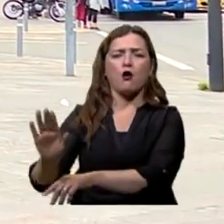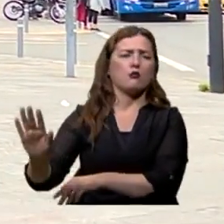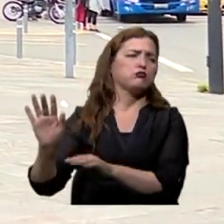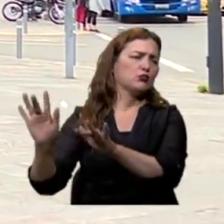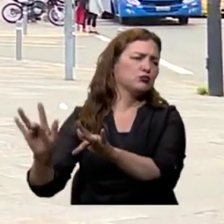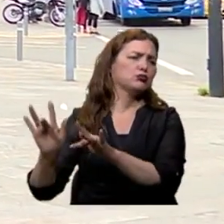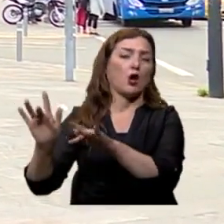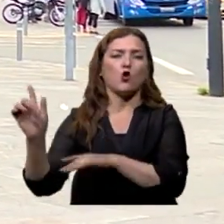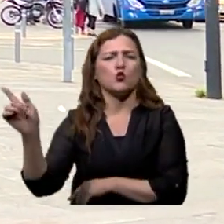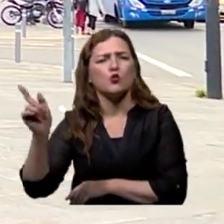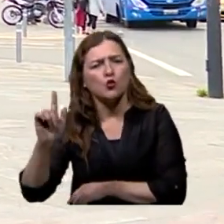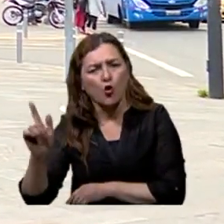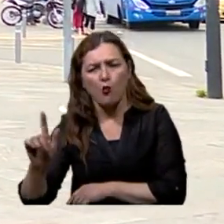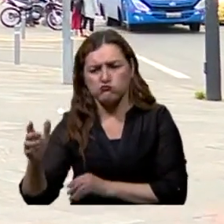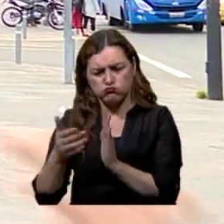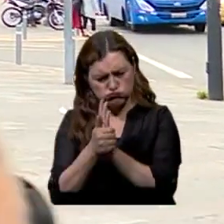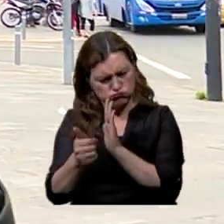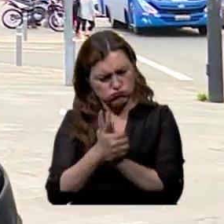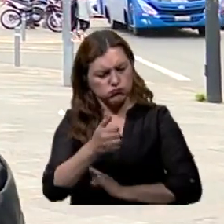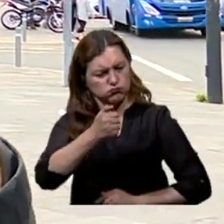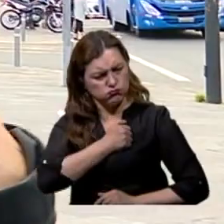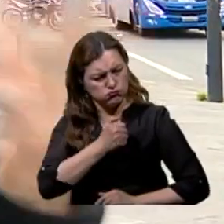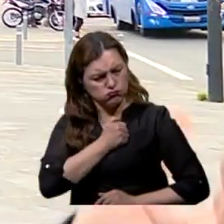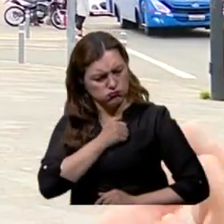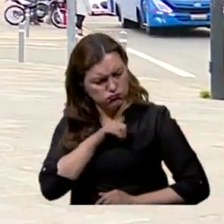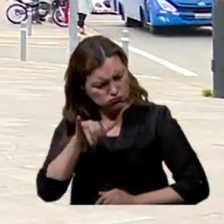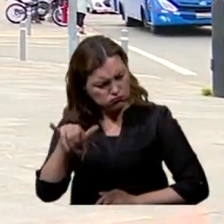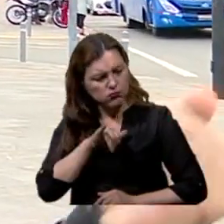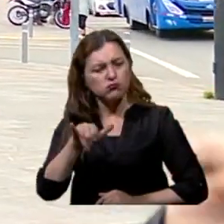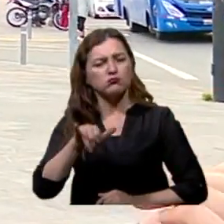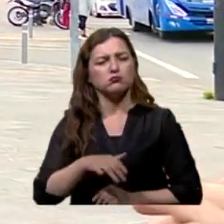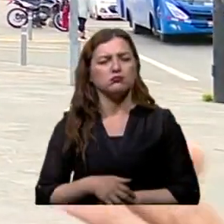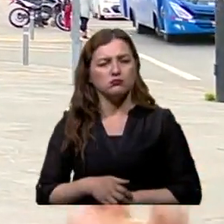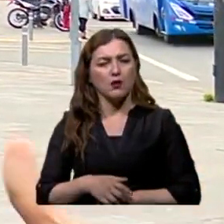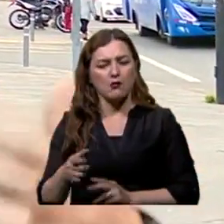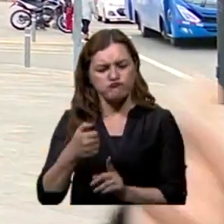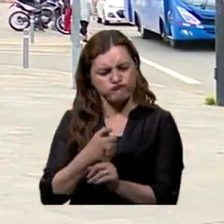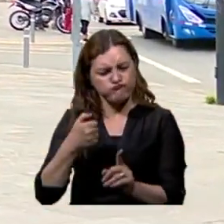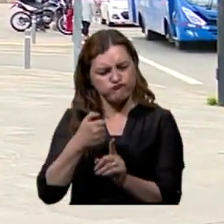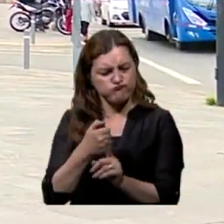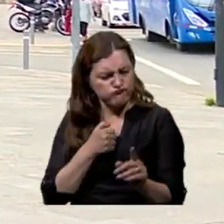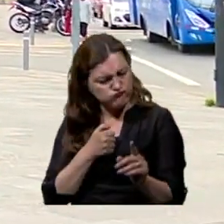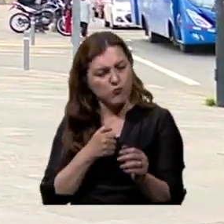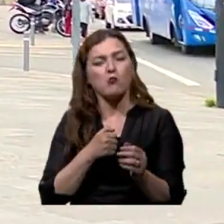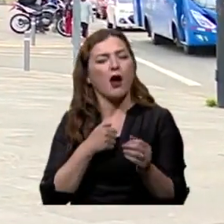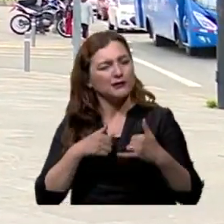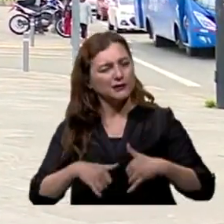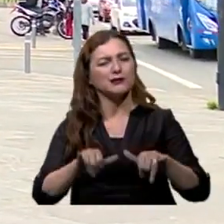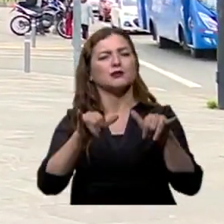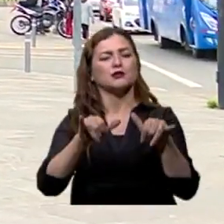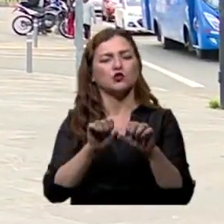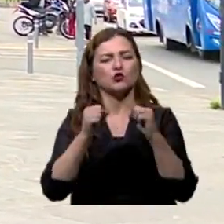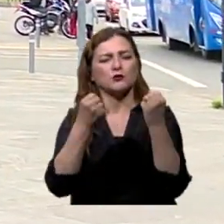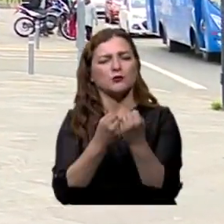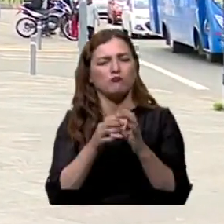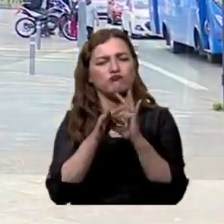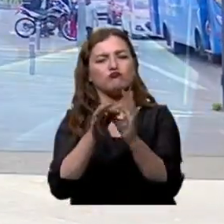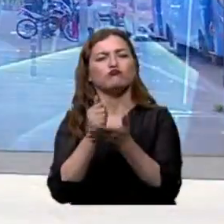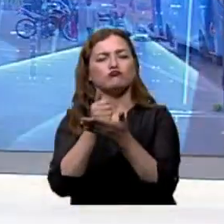igual, con la misma capacidad que tiene uno, simplemente que ellos la superan y aportan bastante a la sociedad.